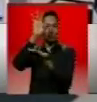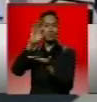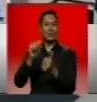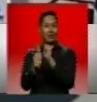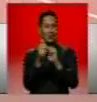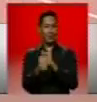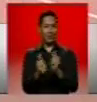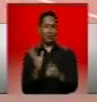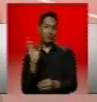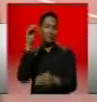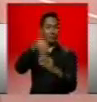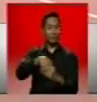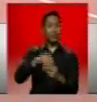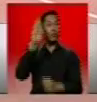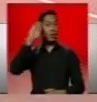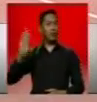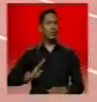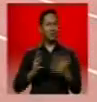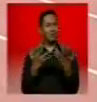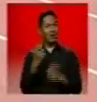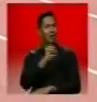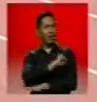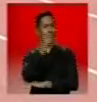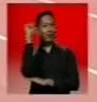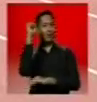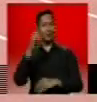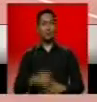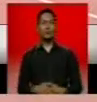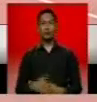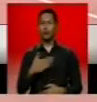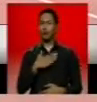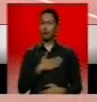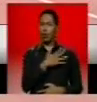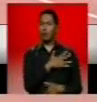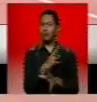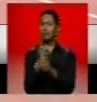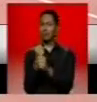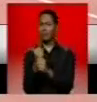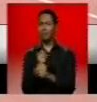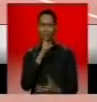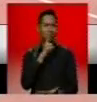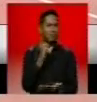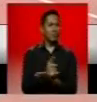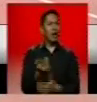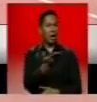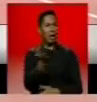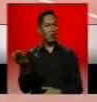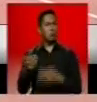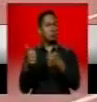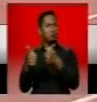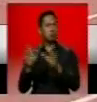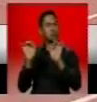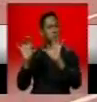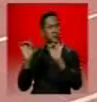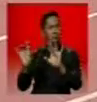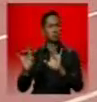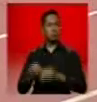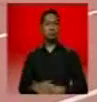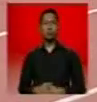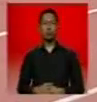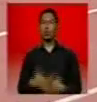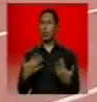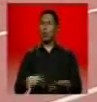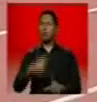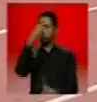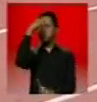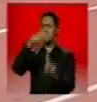olimpiadas tengo mucha fe en ello sé que nos van a dejar en alto y les deseo mucha suerte hay expectativa se